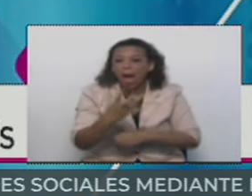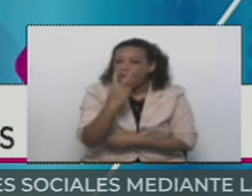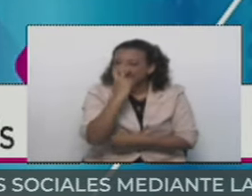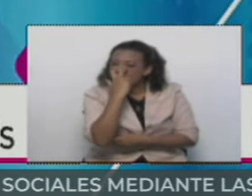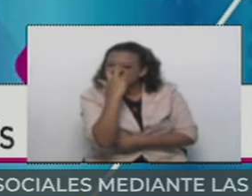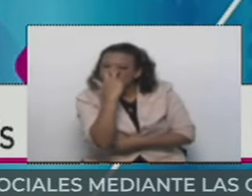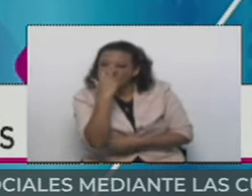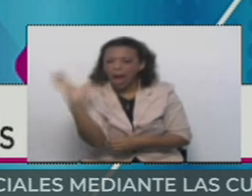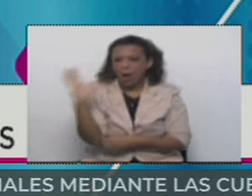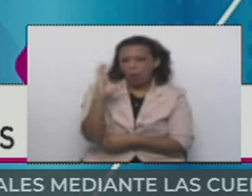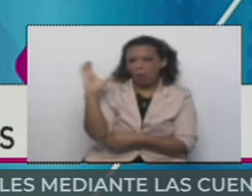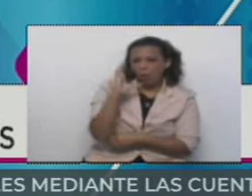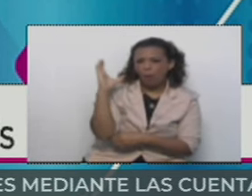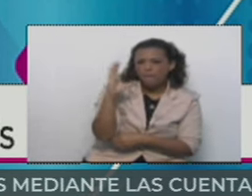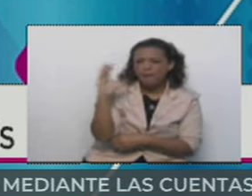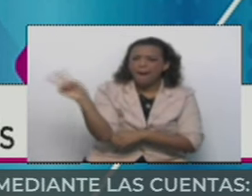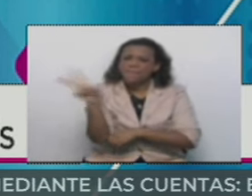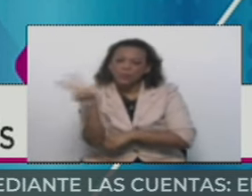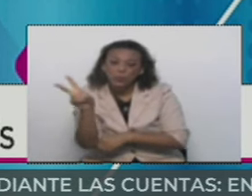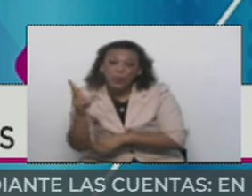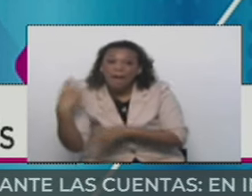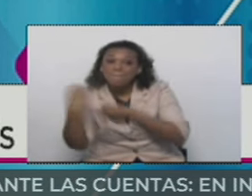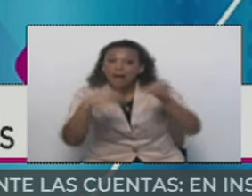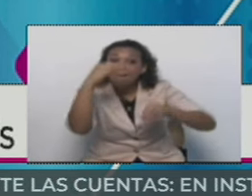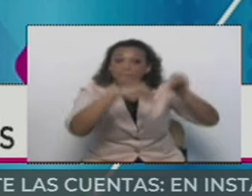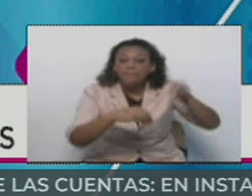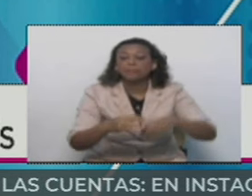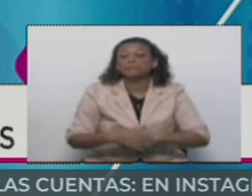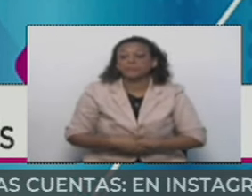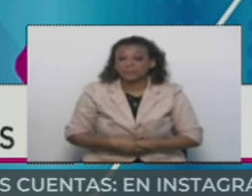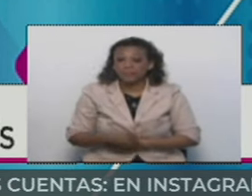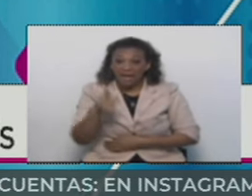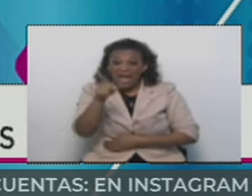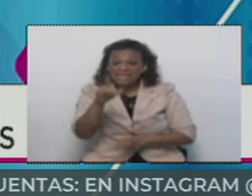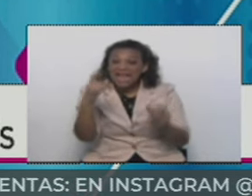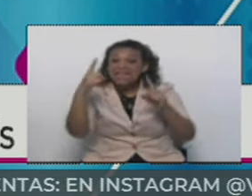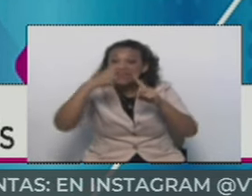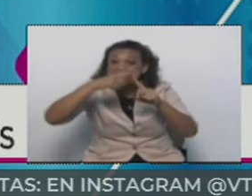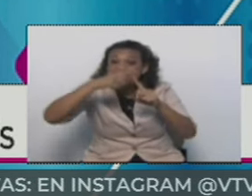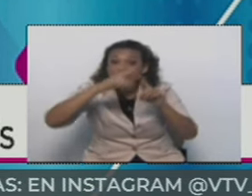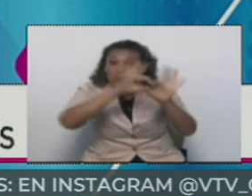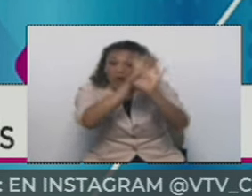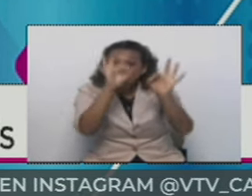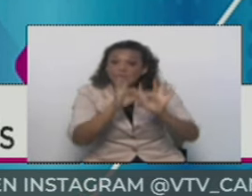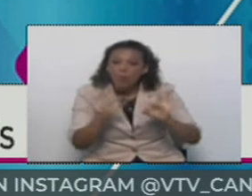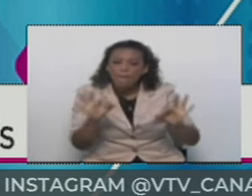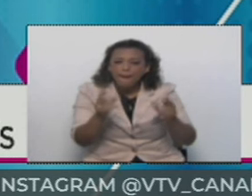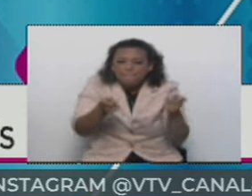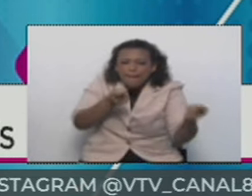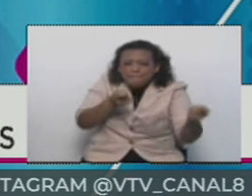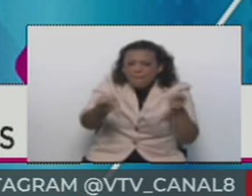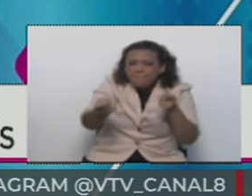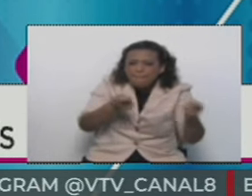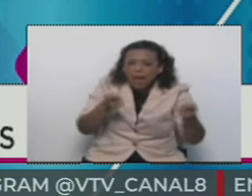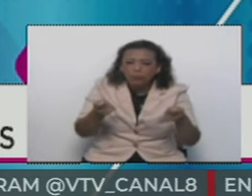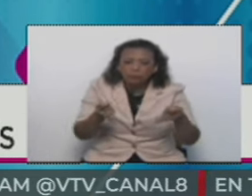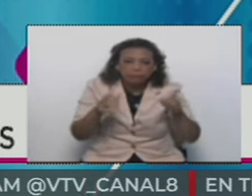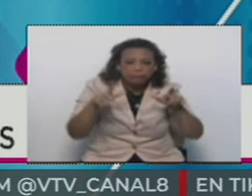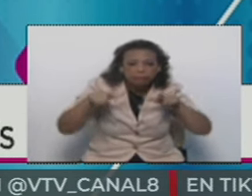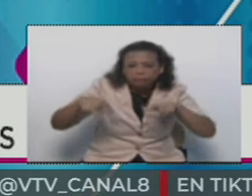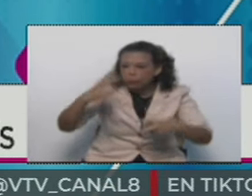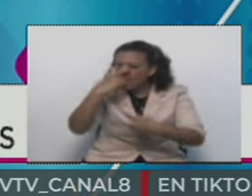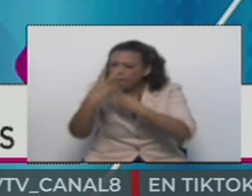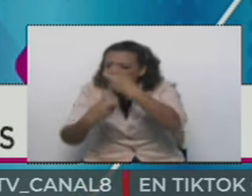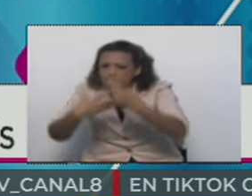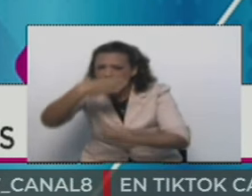Venezuela y mucho más allá. Con ese equipo prepararon incursiones